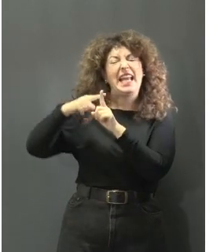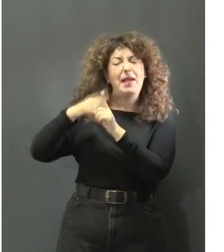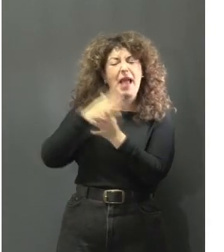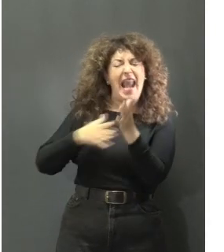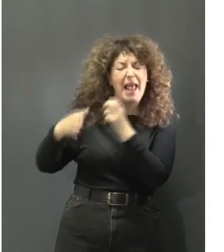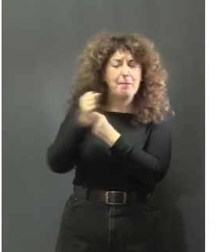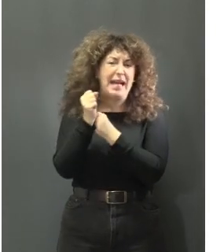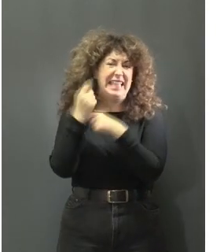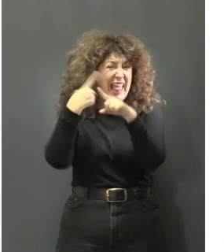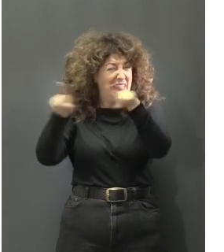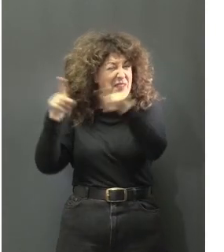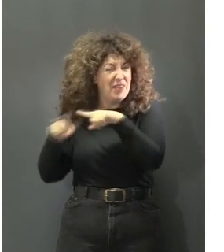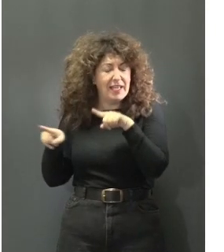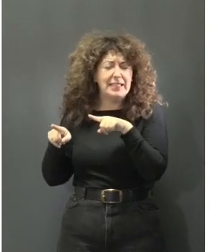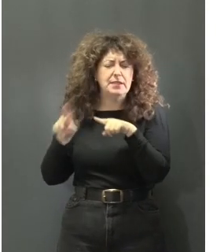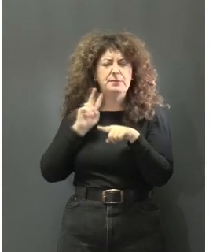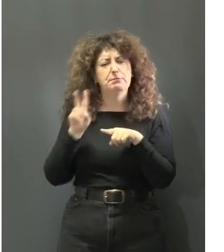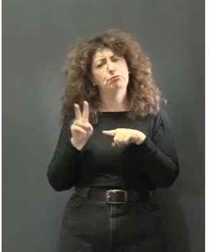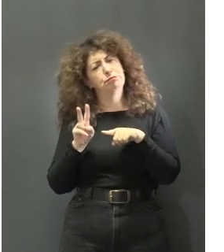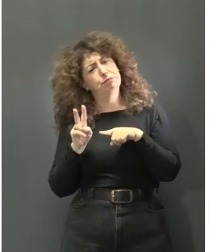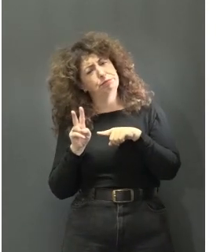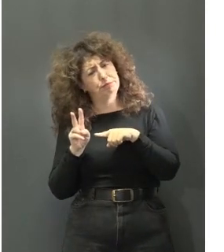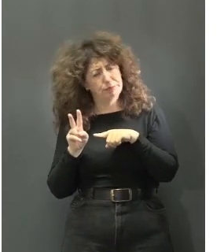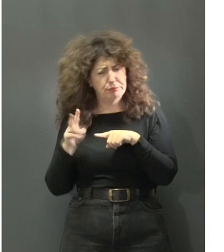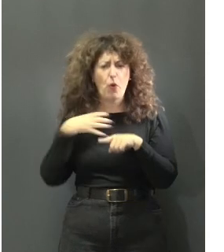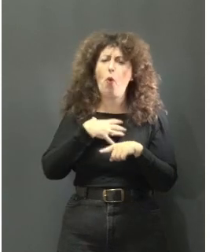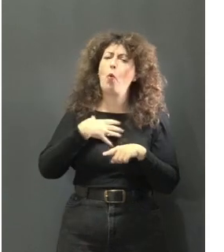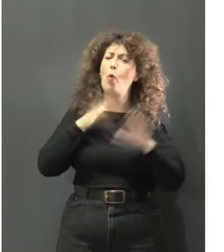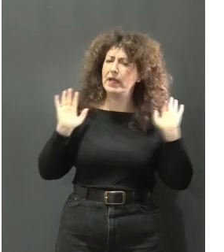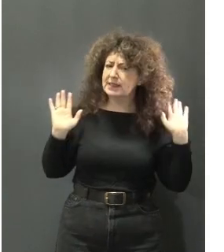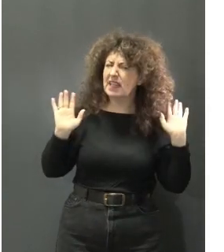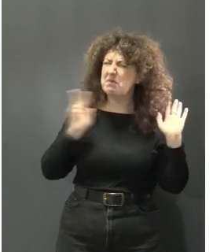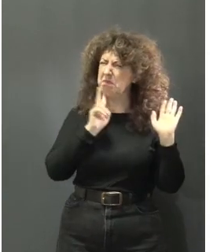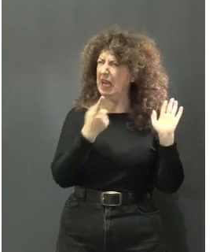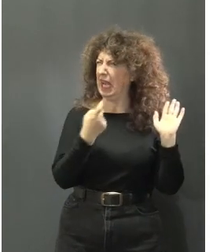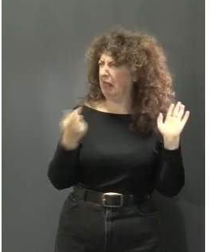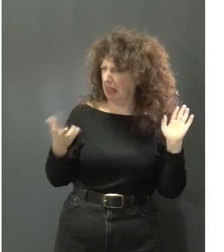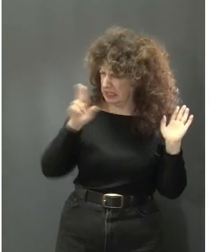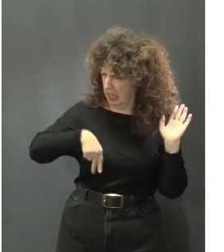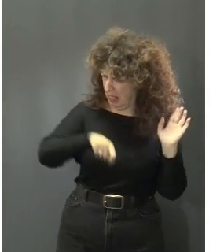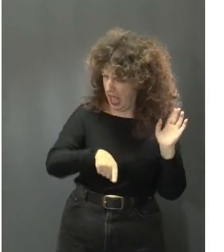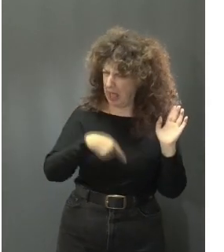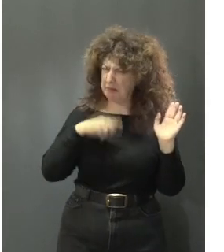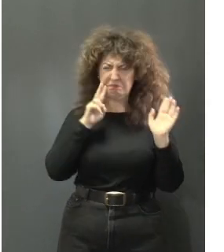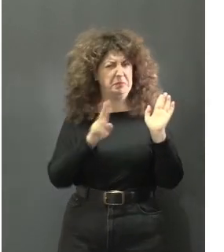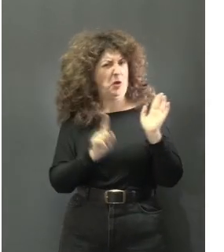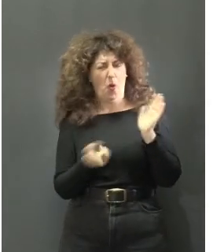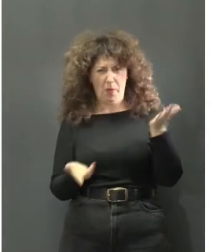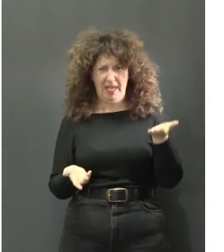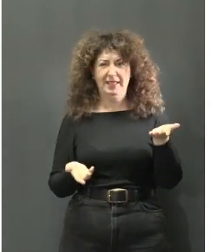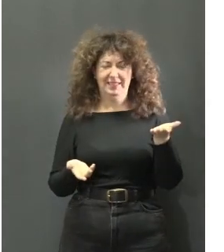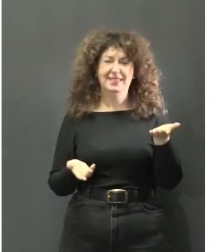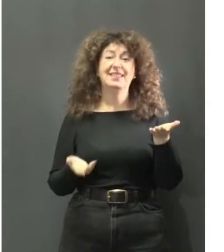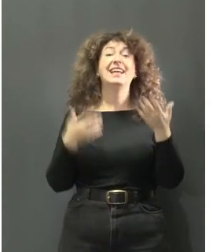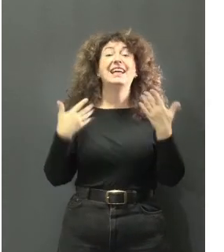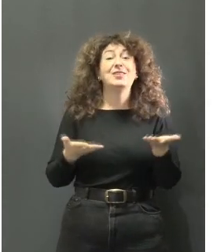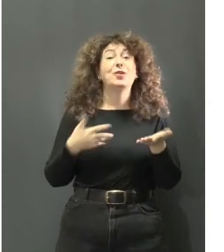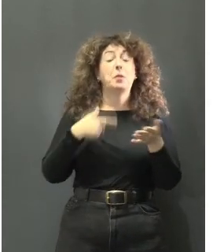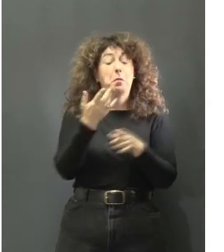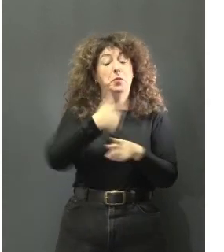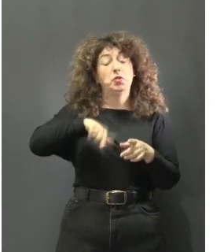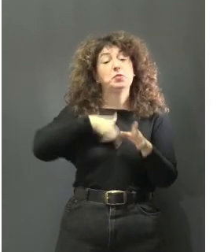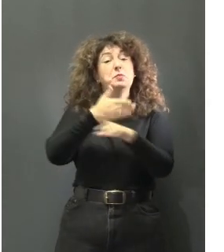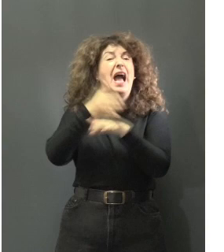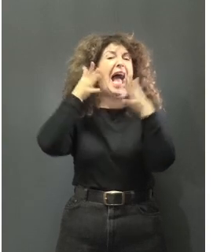cuesta mucho el ver esa necesidad. En uno de los asesoramientos, por ejemplo,